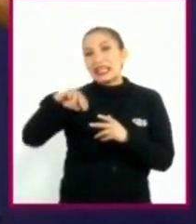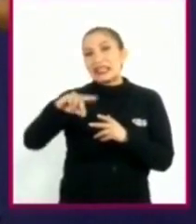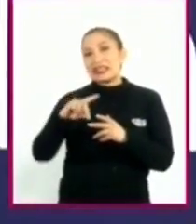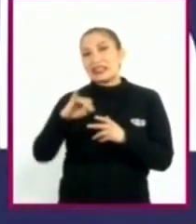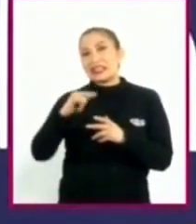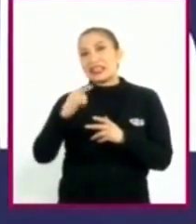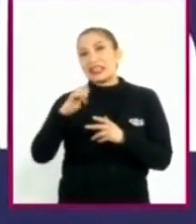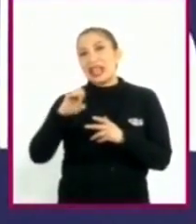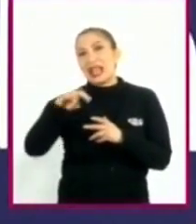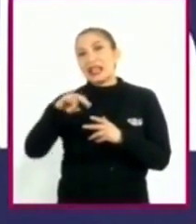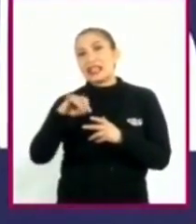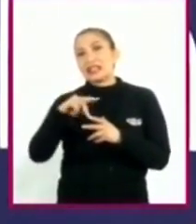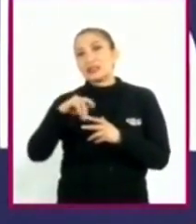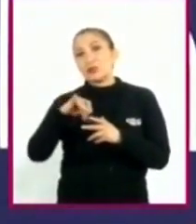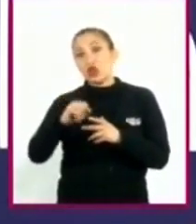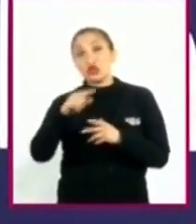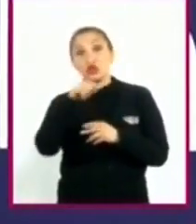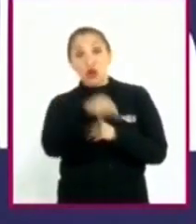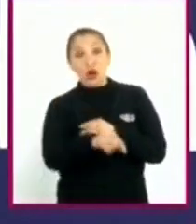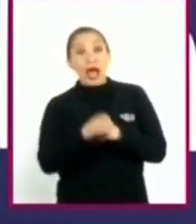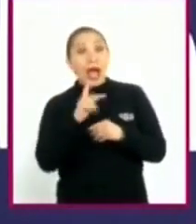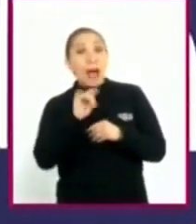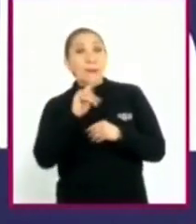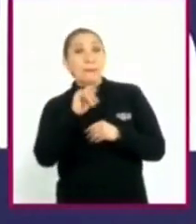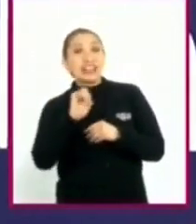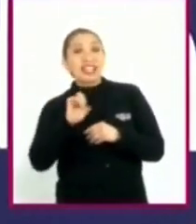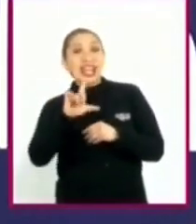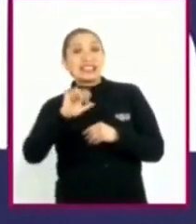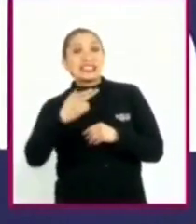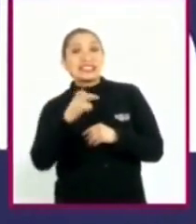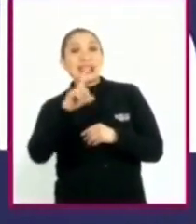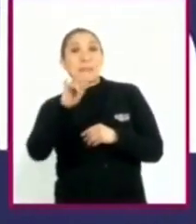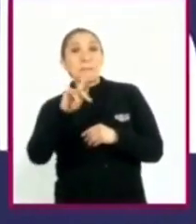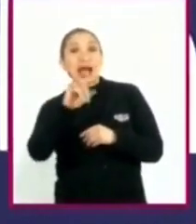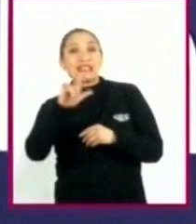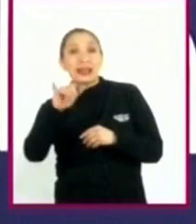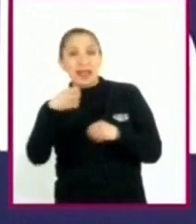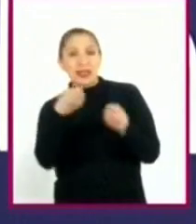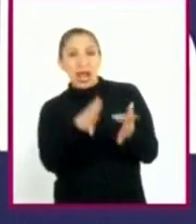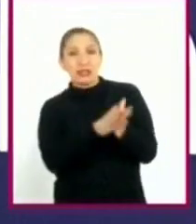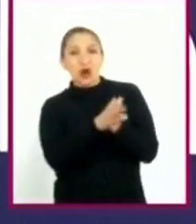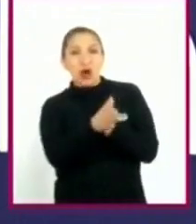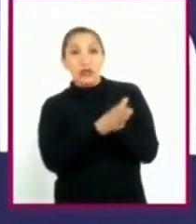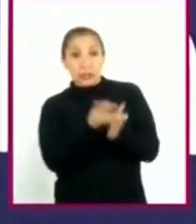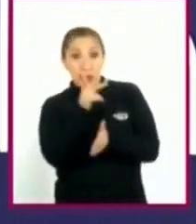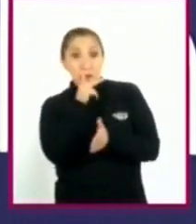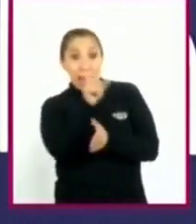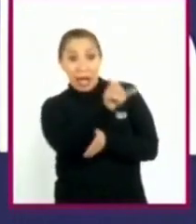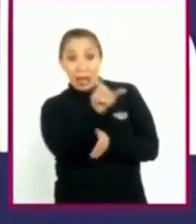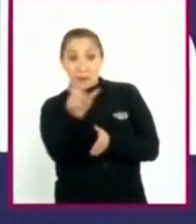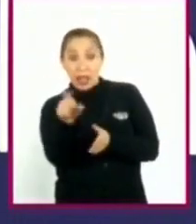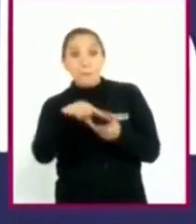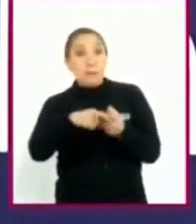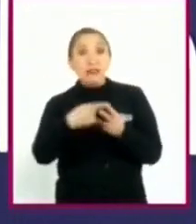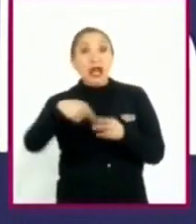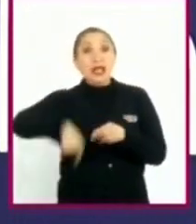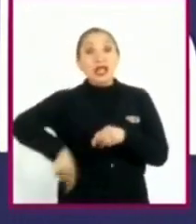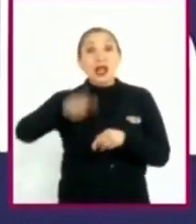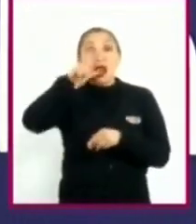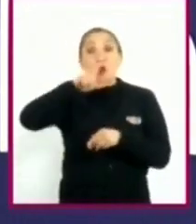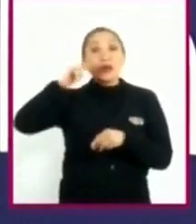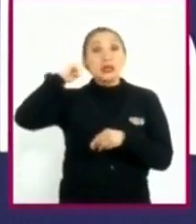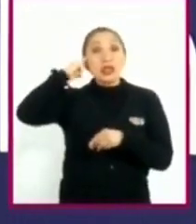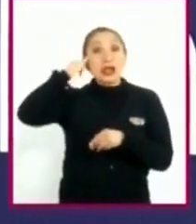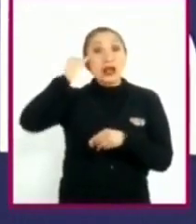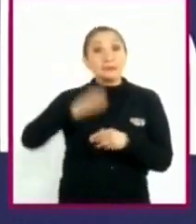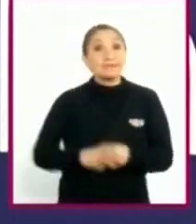indigenismos. Apapacha el chilpayate y dale un chocolate. ¿Sabían que estas palabras tienen su raíz en nuestras lenguas